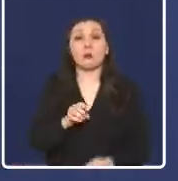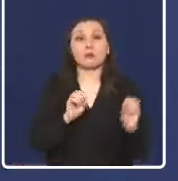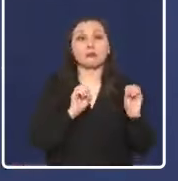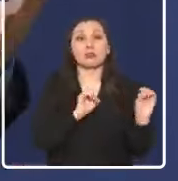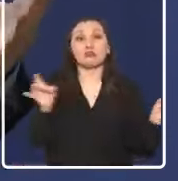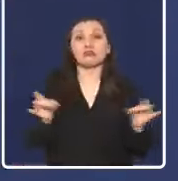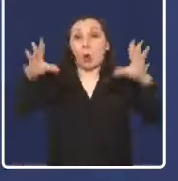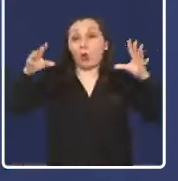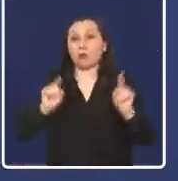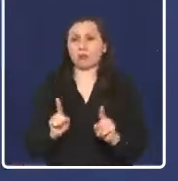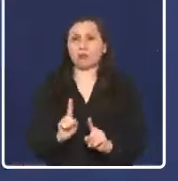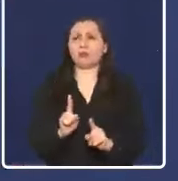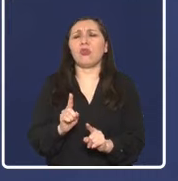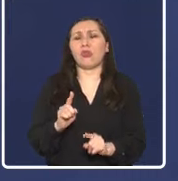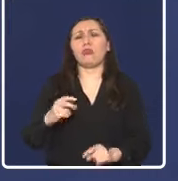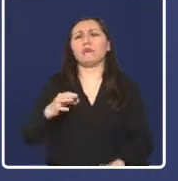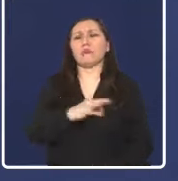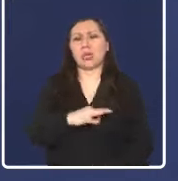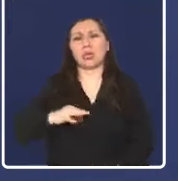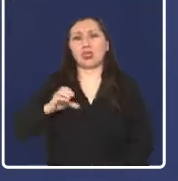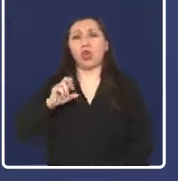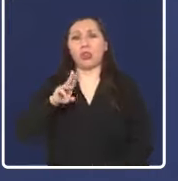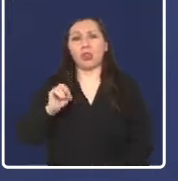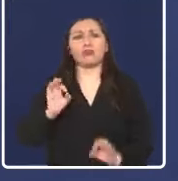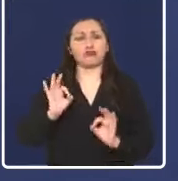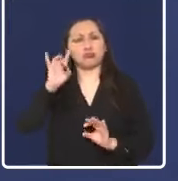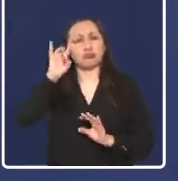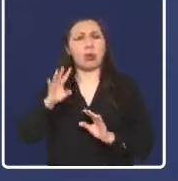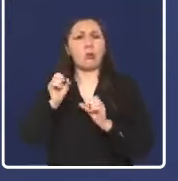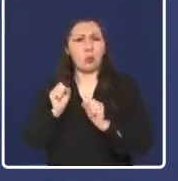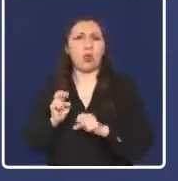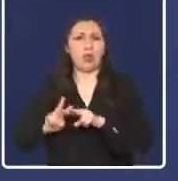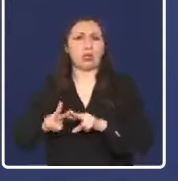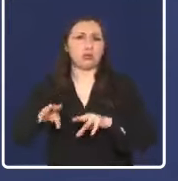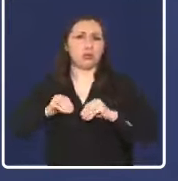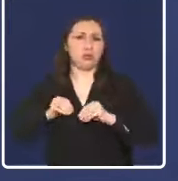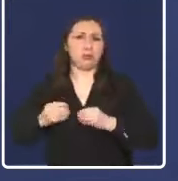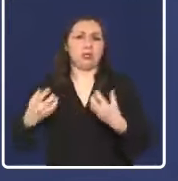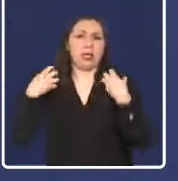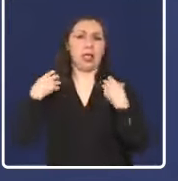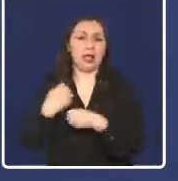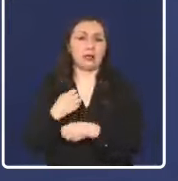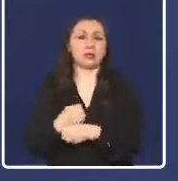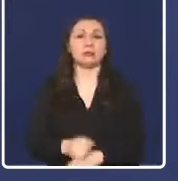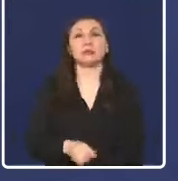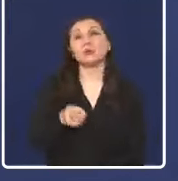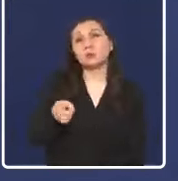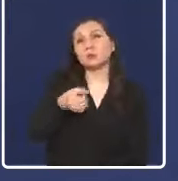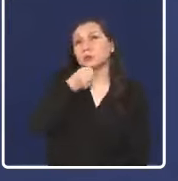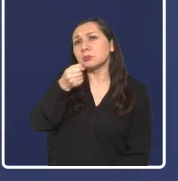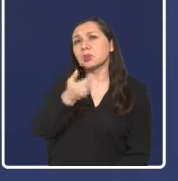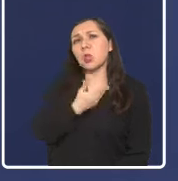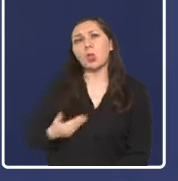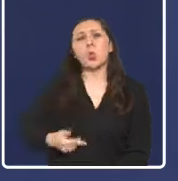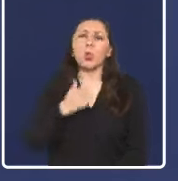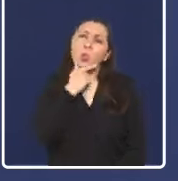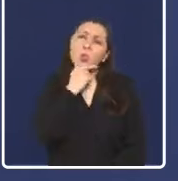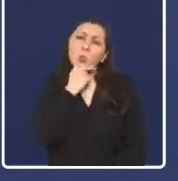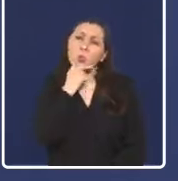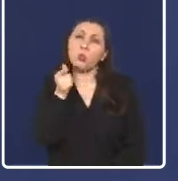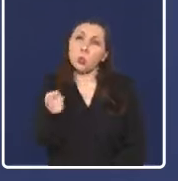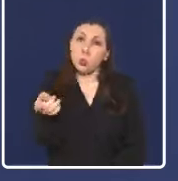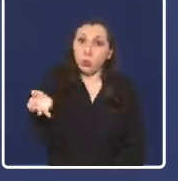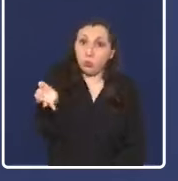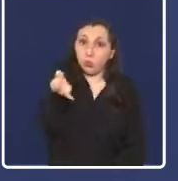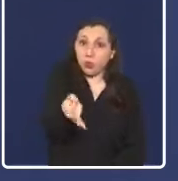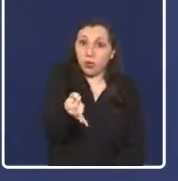ministro Cordero está totalmente capacitado para el cargo. Presidente, dentro de lo que usted dice, surge una duda, porque usted